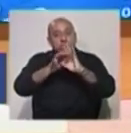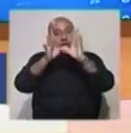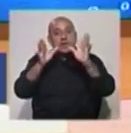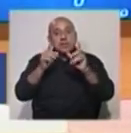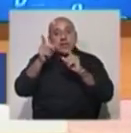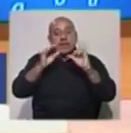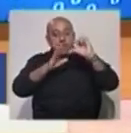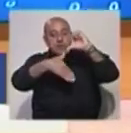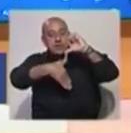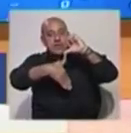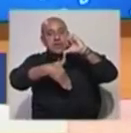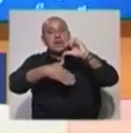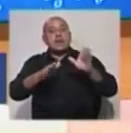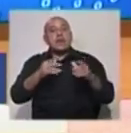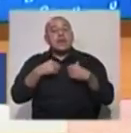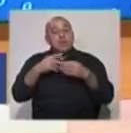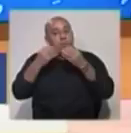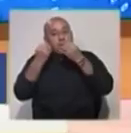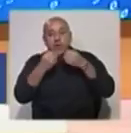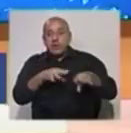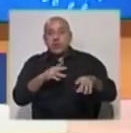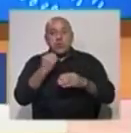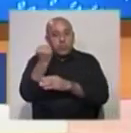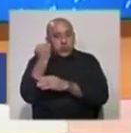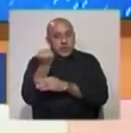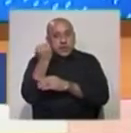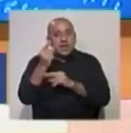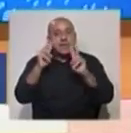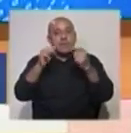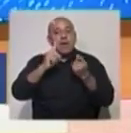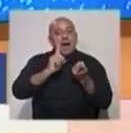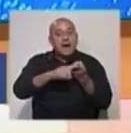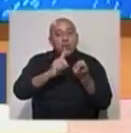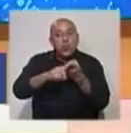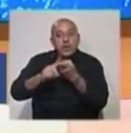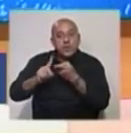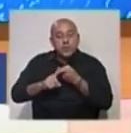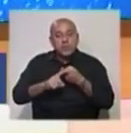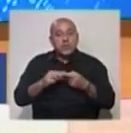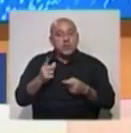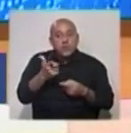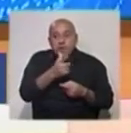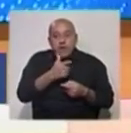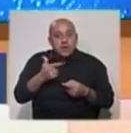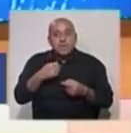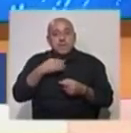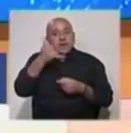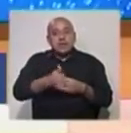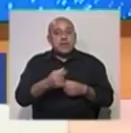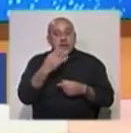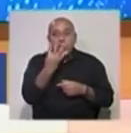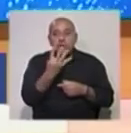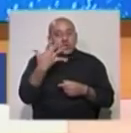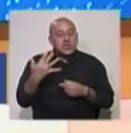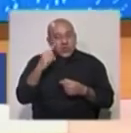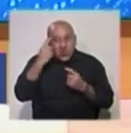América Latina. Hemos perdido algo muy importante, que es acuerdo de régimen. Tener 4 o 5 convicciones